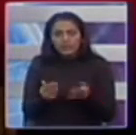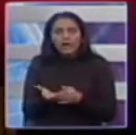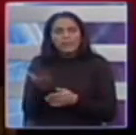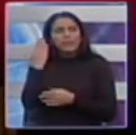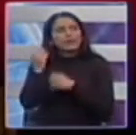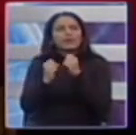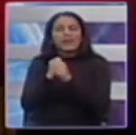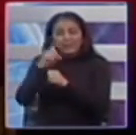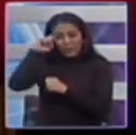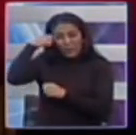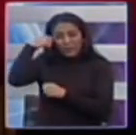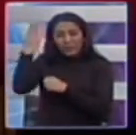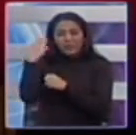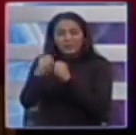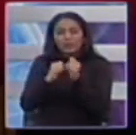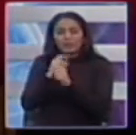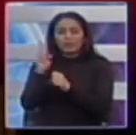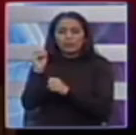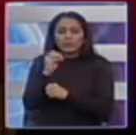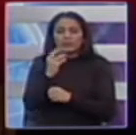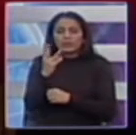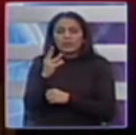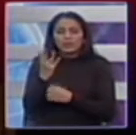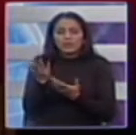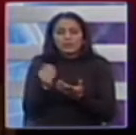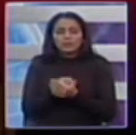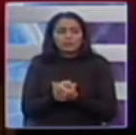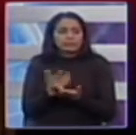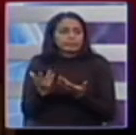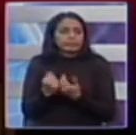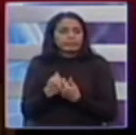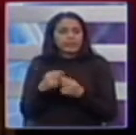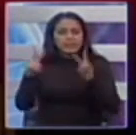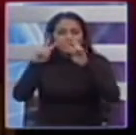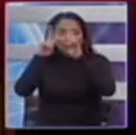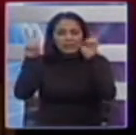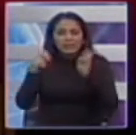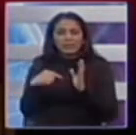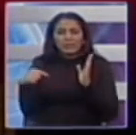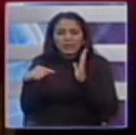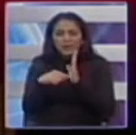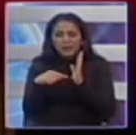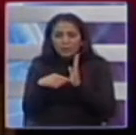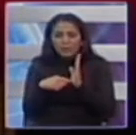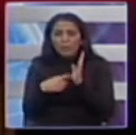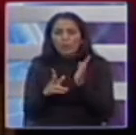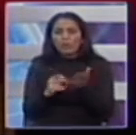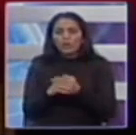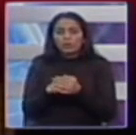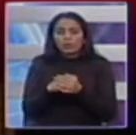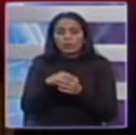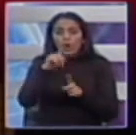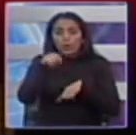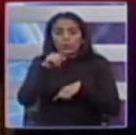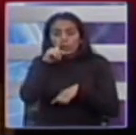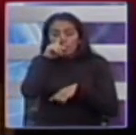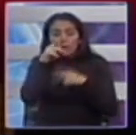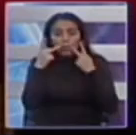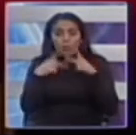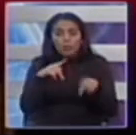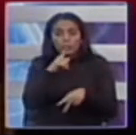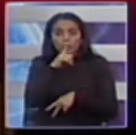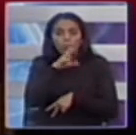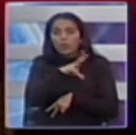año 2016, frente al escándalo de los paraísos fiscales, fue gracias a la investigación que hizo la Asamblea Nacional, que emitió un informe